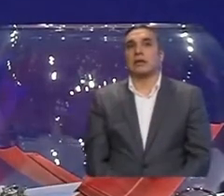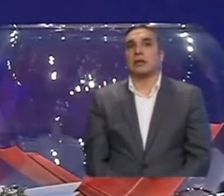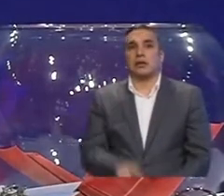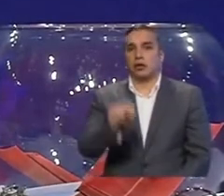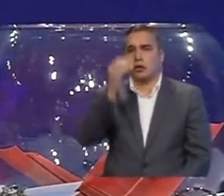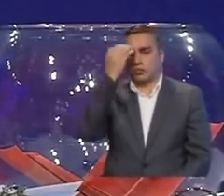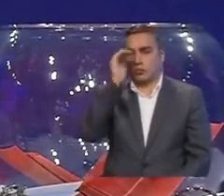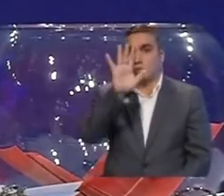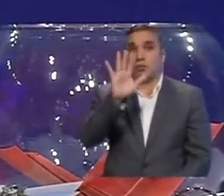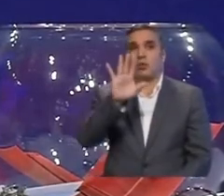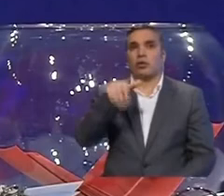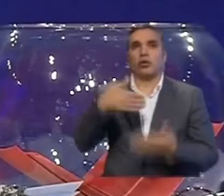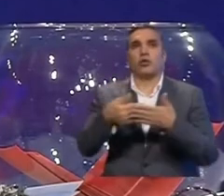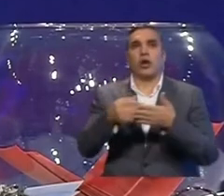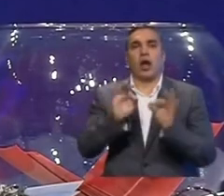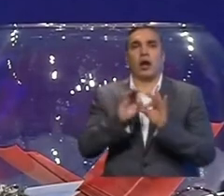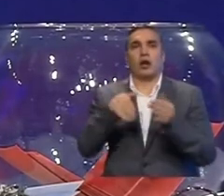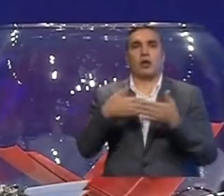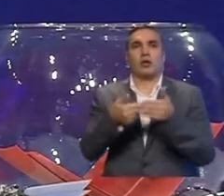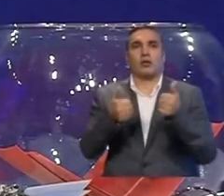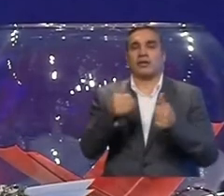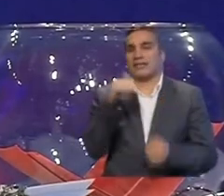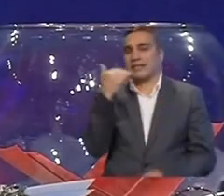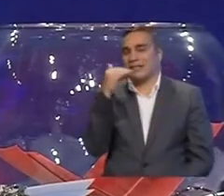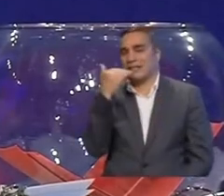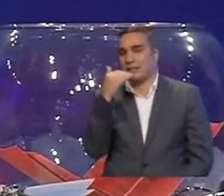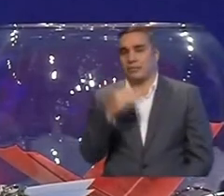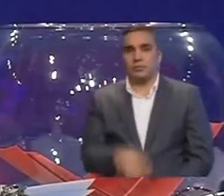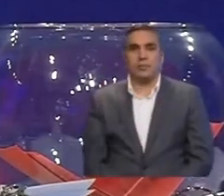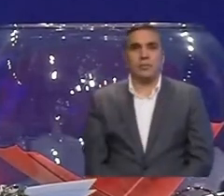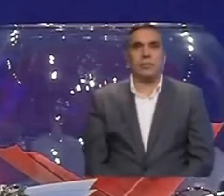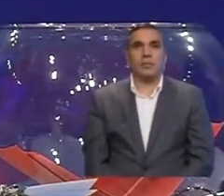preocupe. Acá todo componemos.